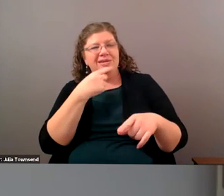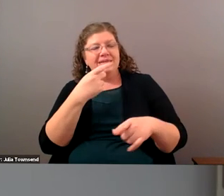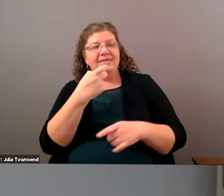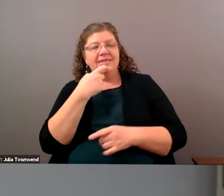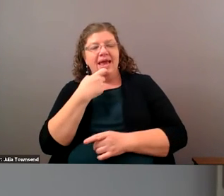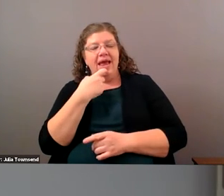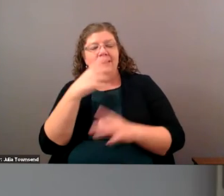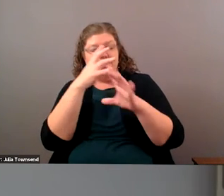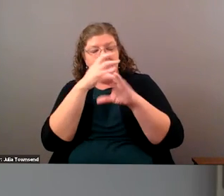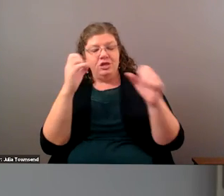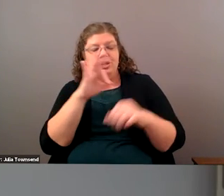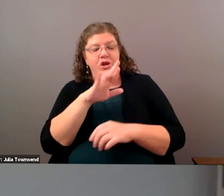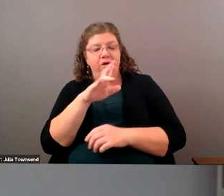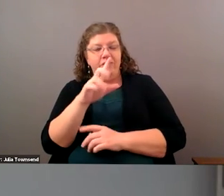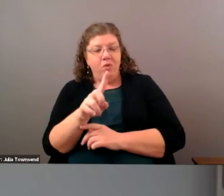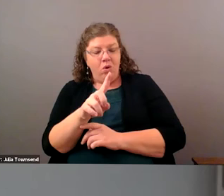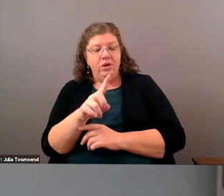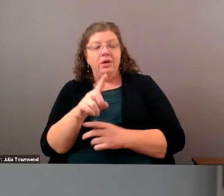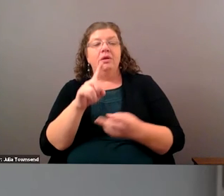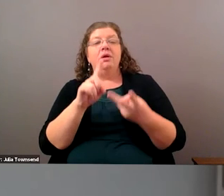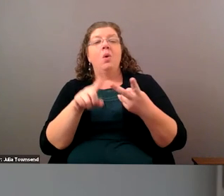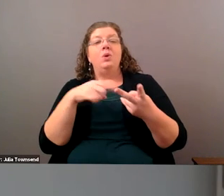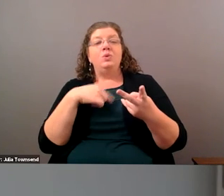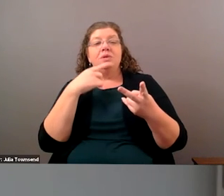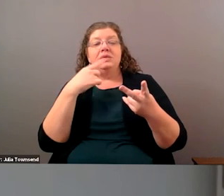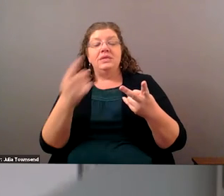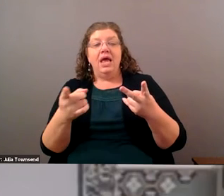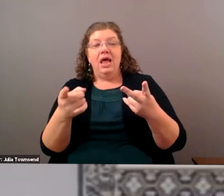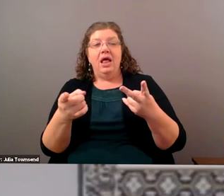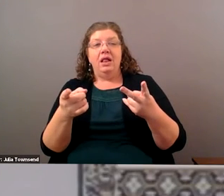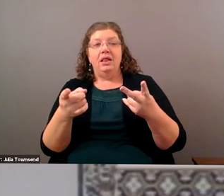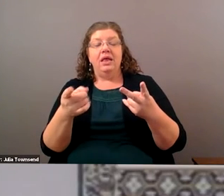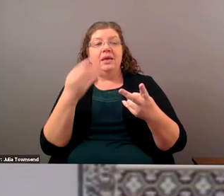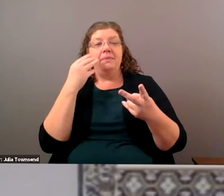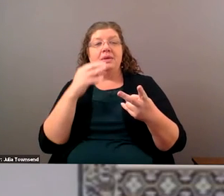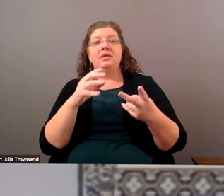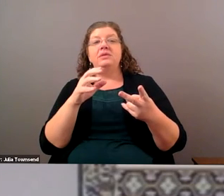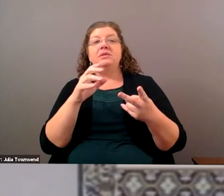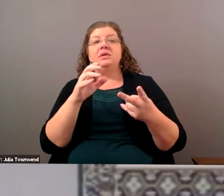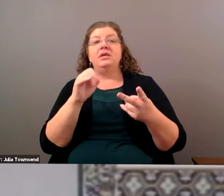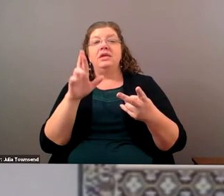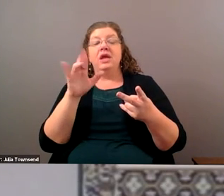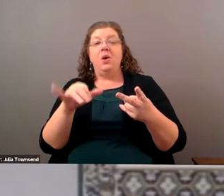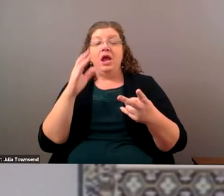quiero decirle a la señora Kerry que